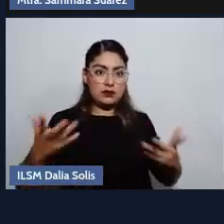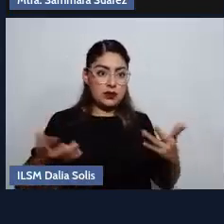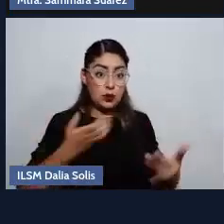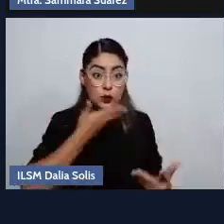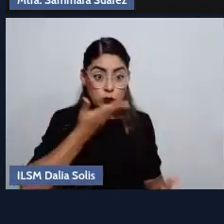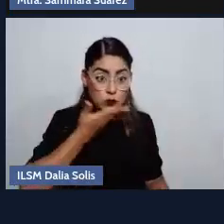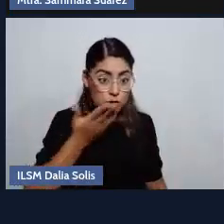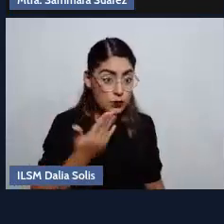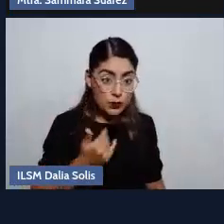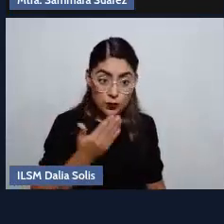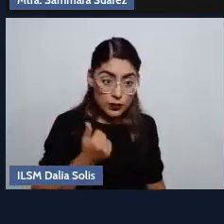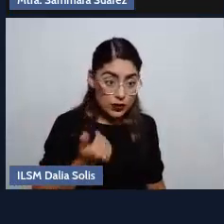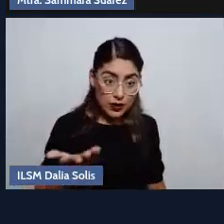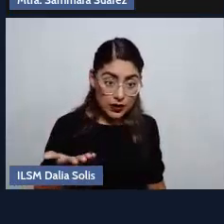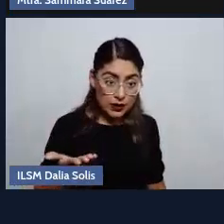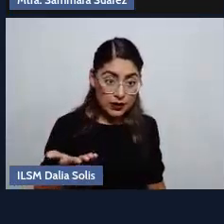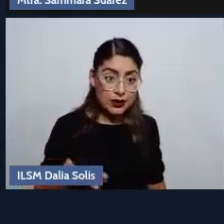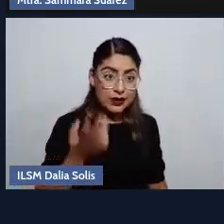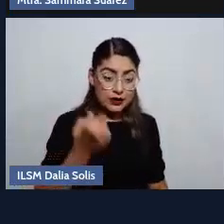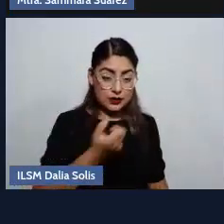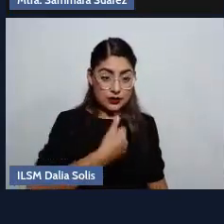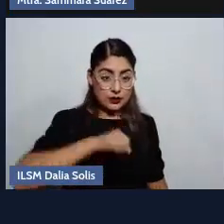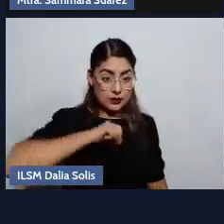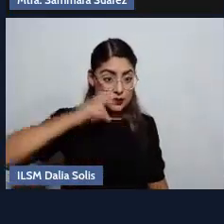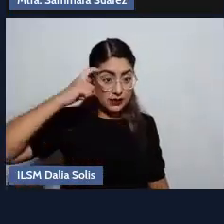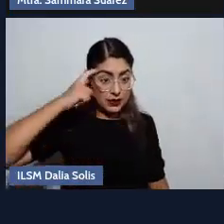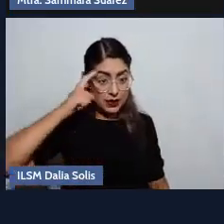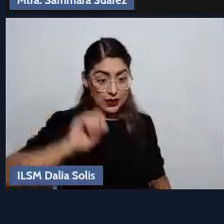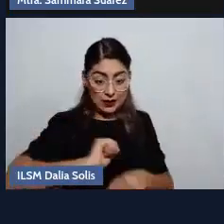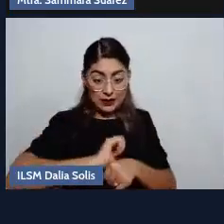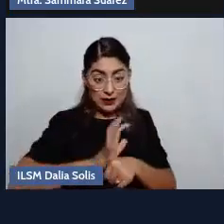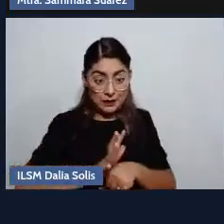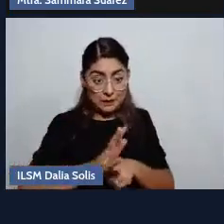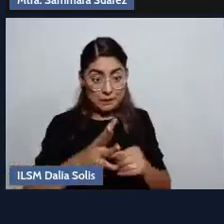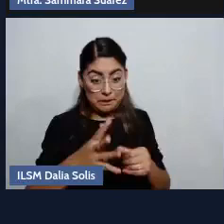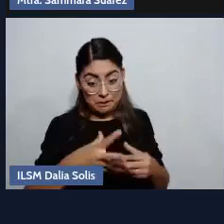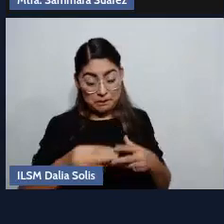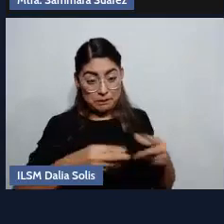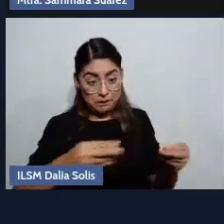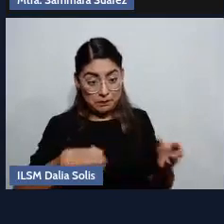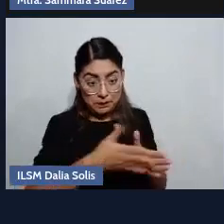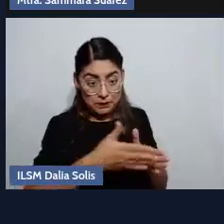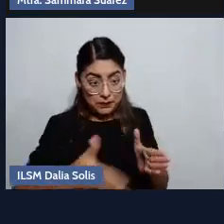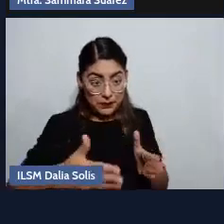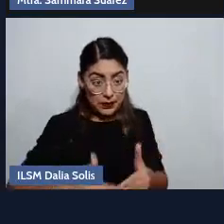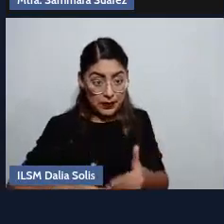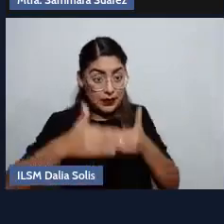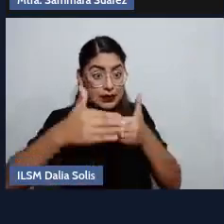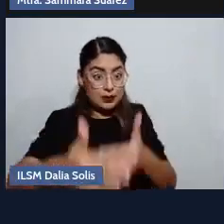como tema muy fuerte después de la pandemia, ¿no? Incluso los que sirvieron en la pandemia.